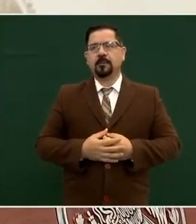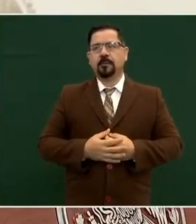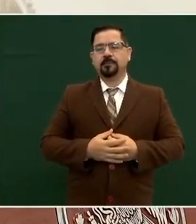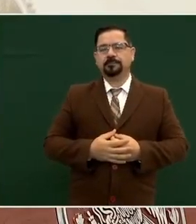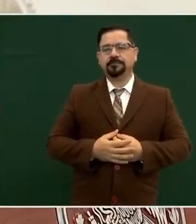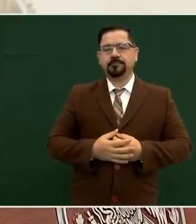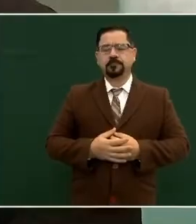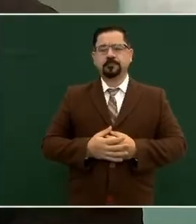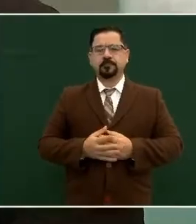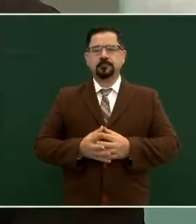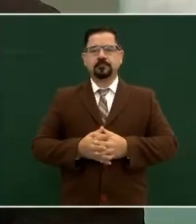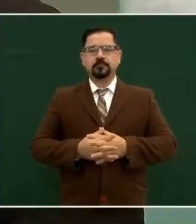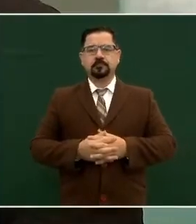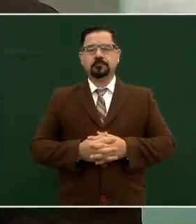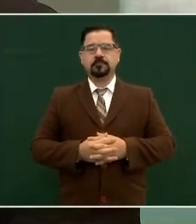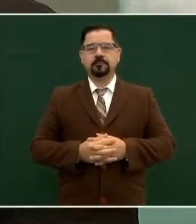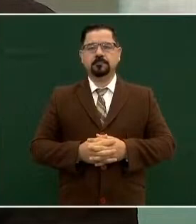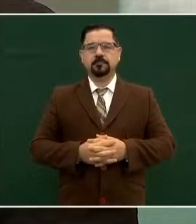como